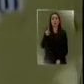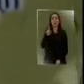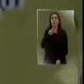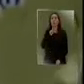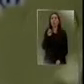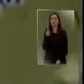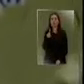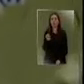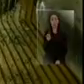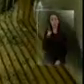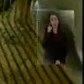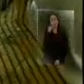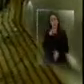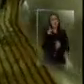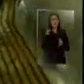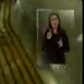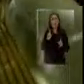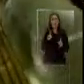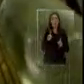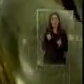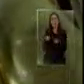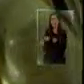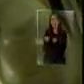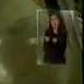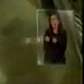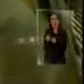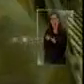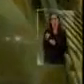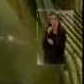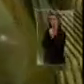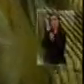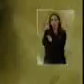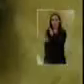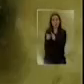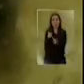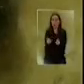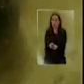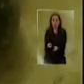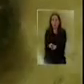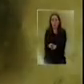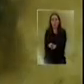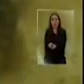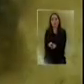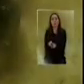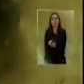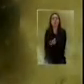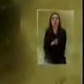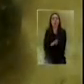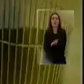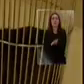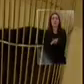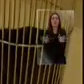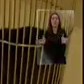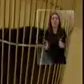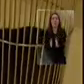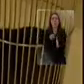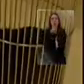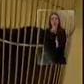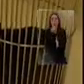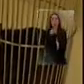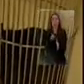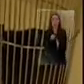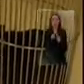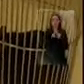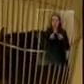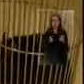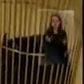mucha fructosa o es una proporción...? Lo más similar a lo que consume el hombre, principalmente asociado a productos dietéticos. Los